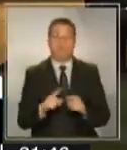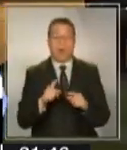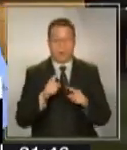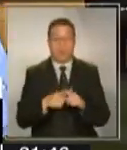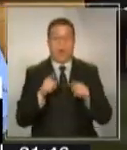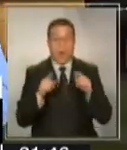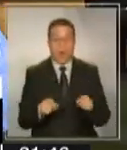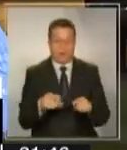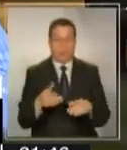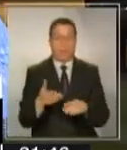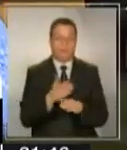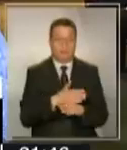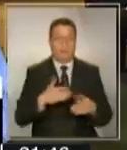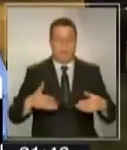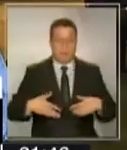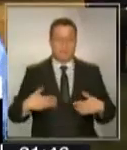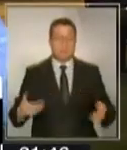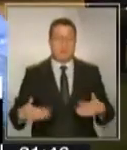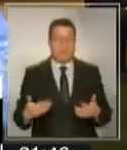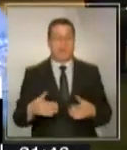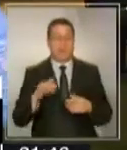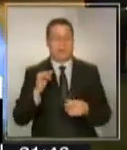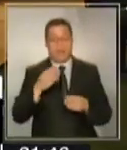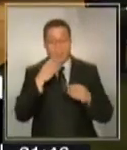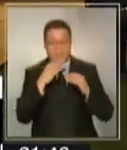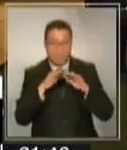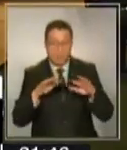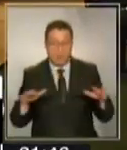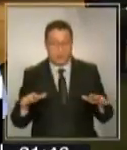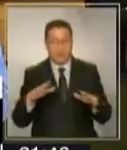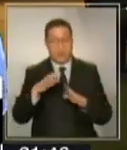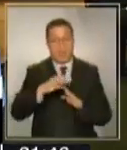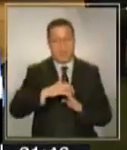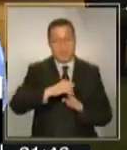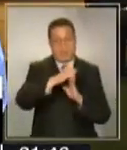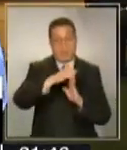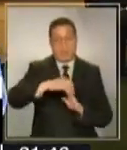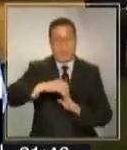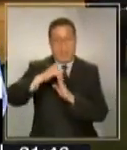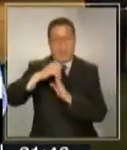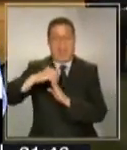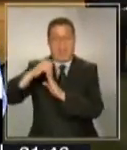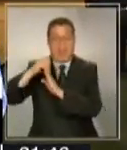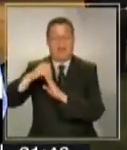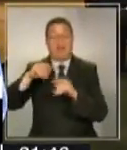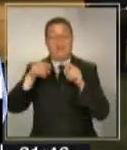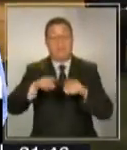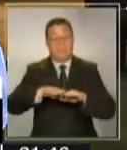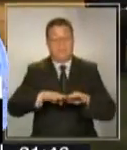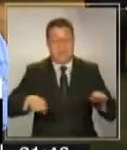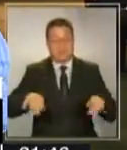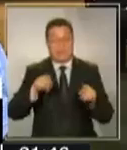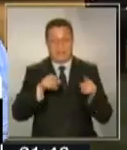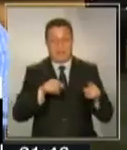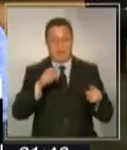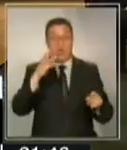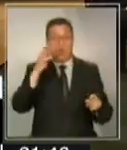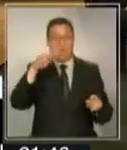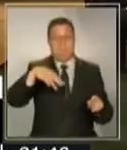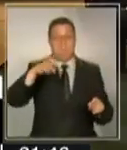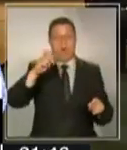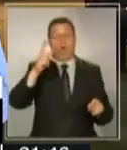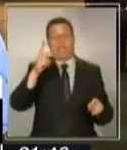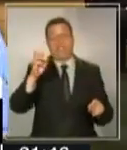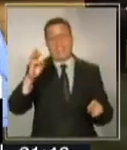ejercicio de promover, de difundir liderazgo, es un ejercicio que ha hecho la mesa del diputado Monquever, y yo creo que hay que seguir